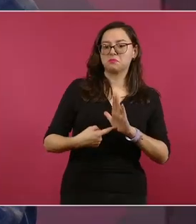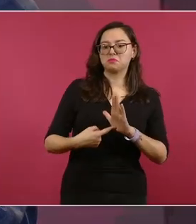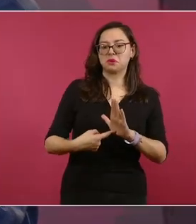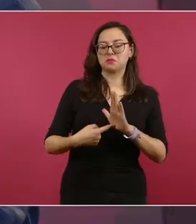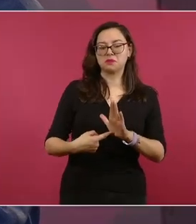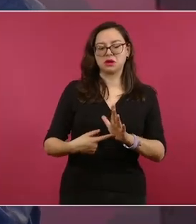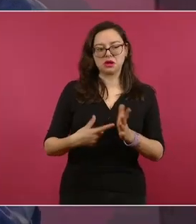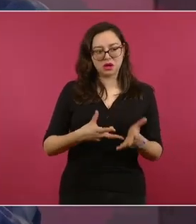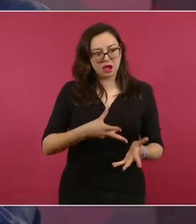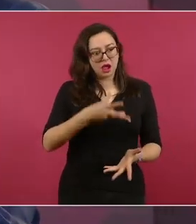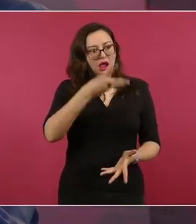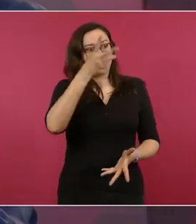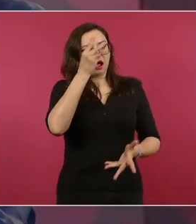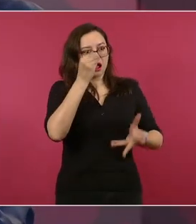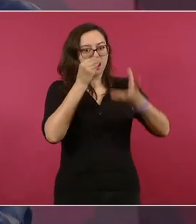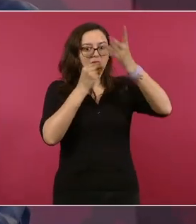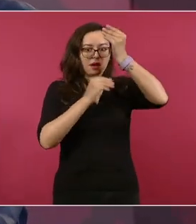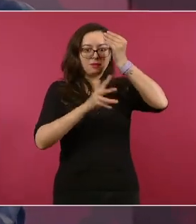aleccionadora.